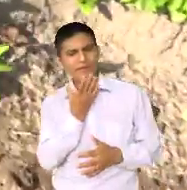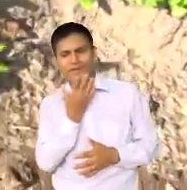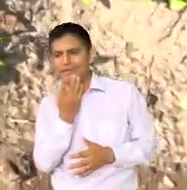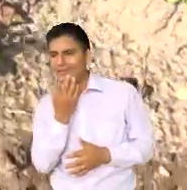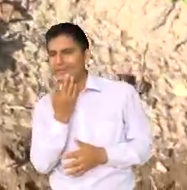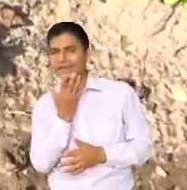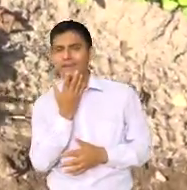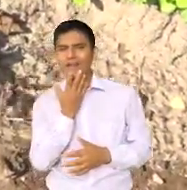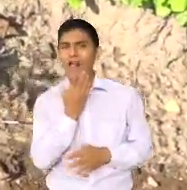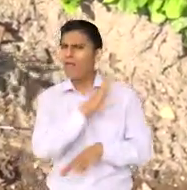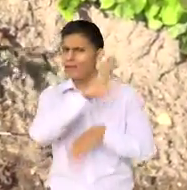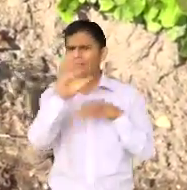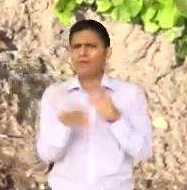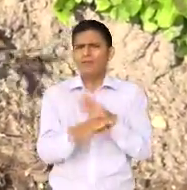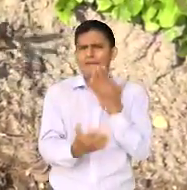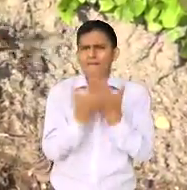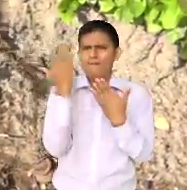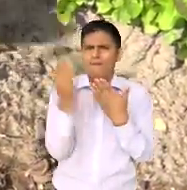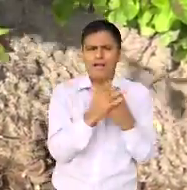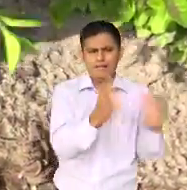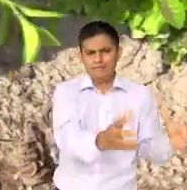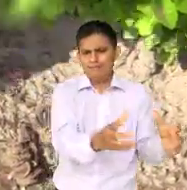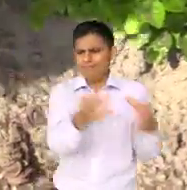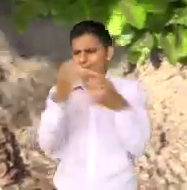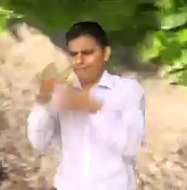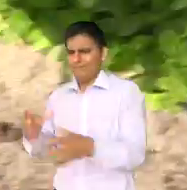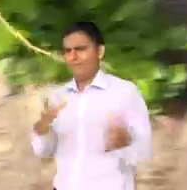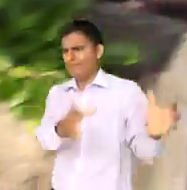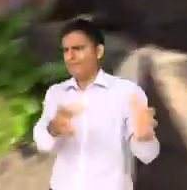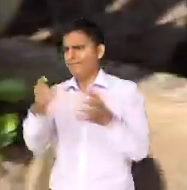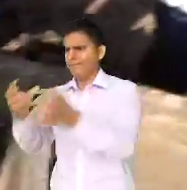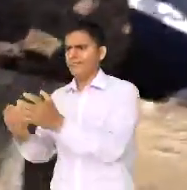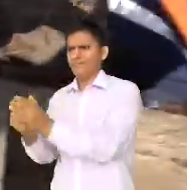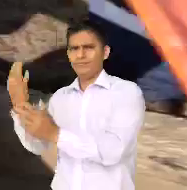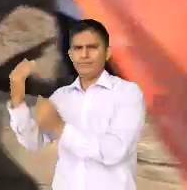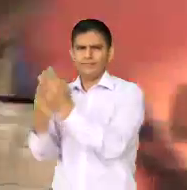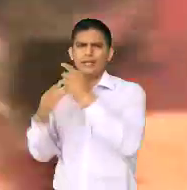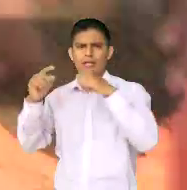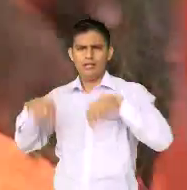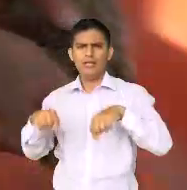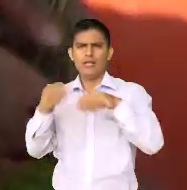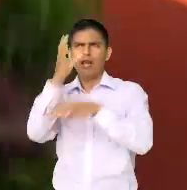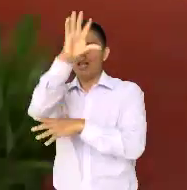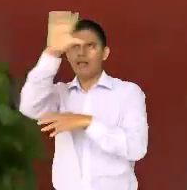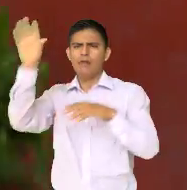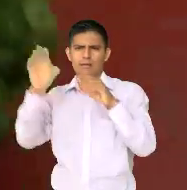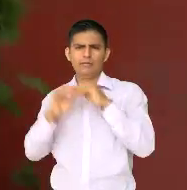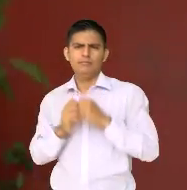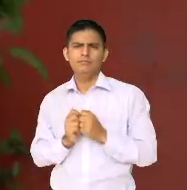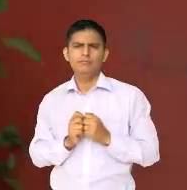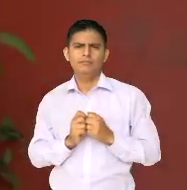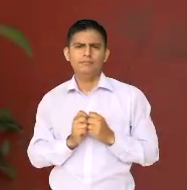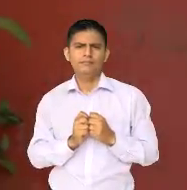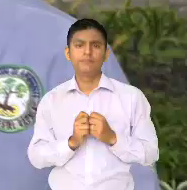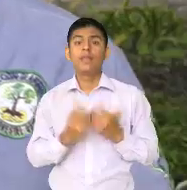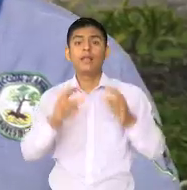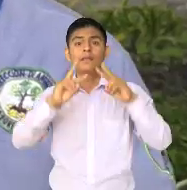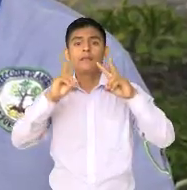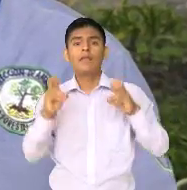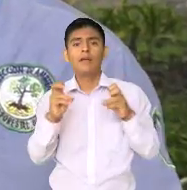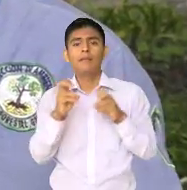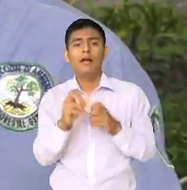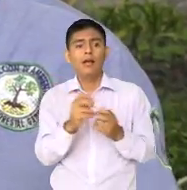destacando que todas son de fácil adaptación a la tierra y características de nuestro clima en plantas medicinales estamos